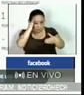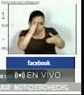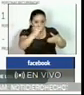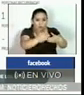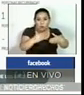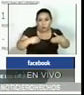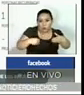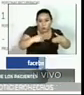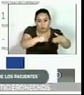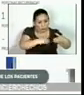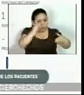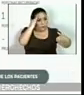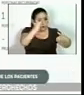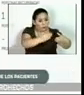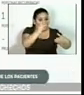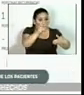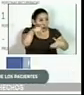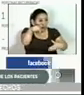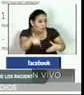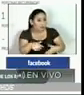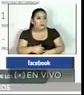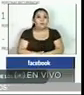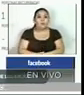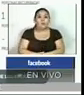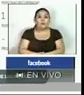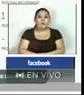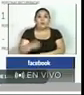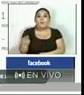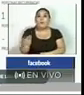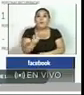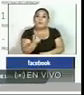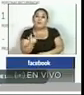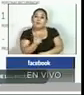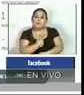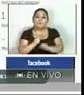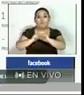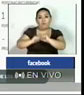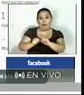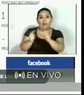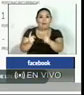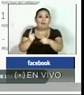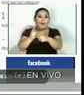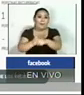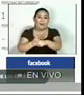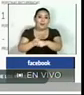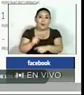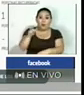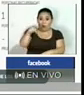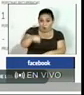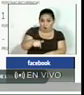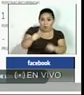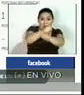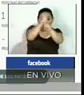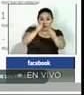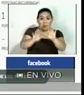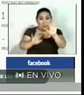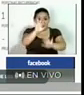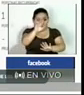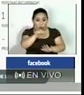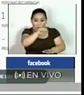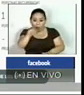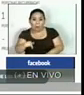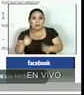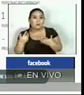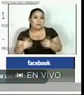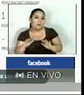atención médica justo en este momento. El número de fallecidos ha variado, comenzamos el día con 15 y eso se ha elevado a